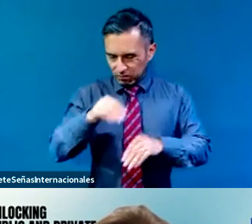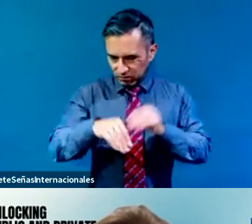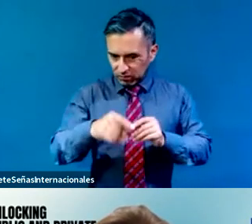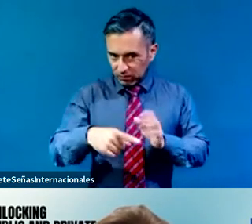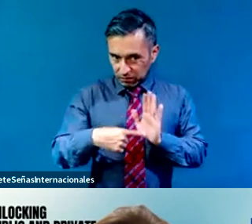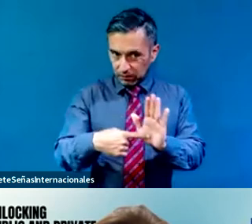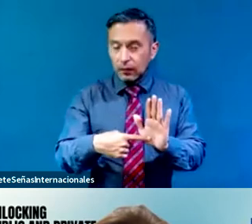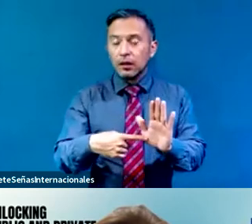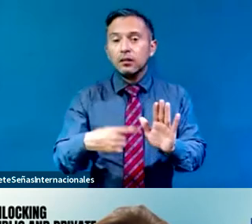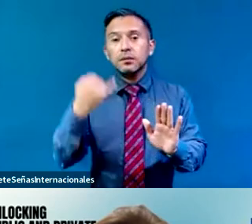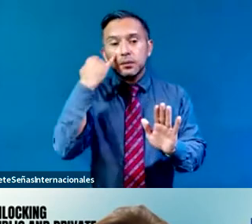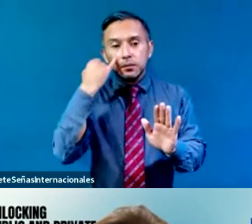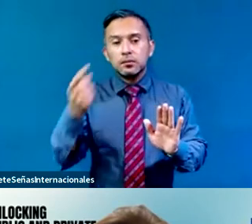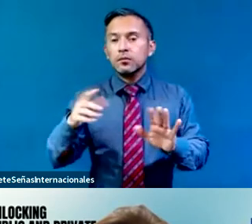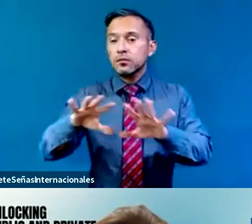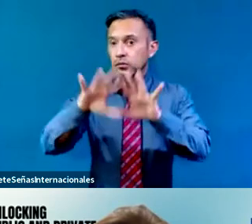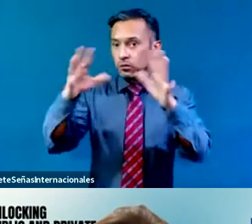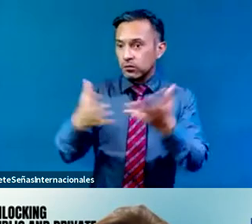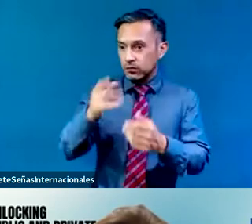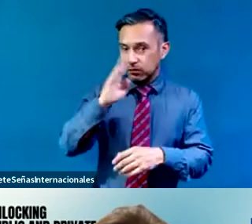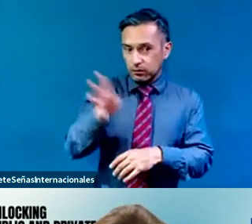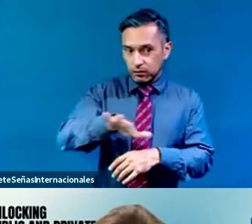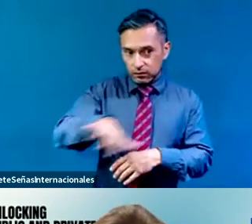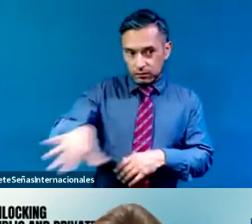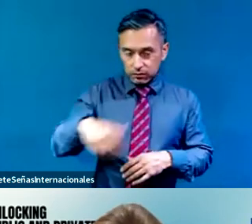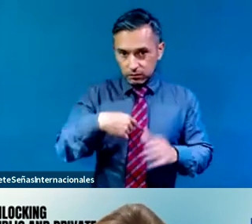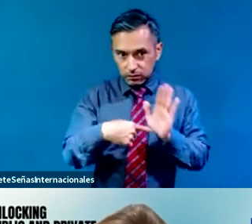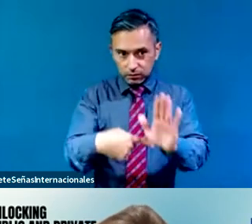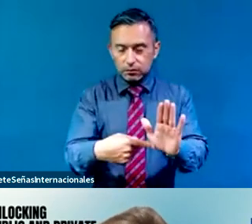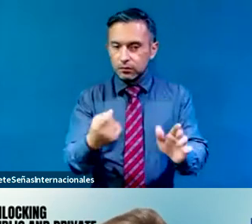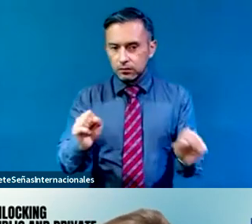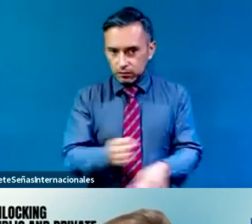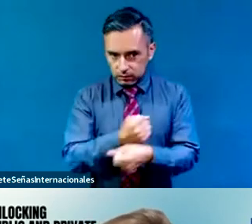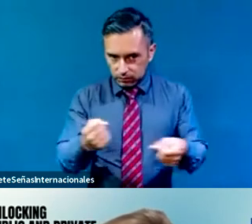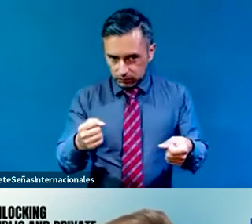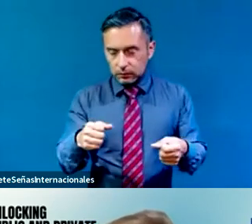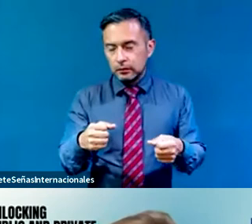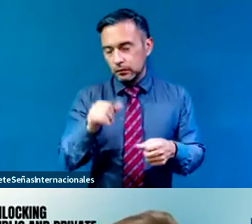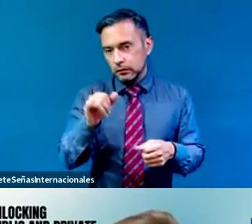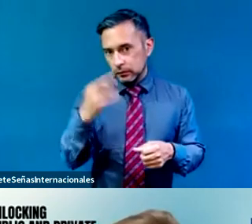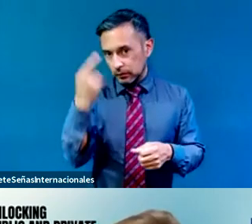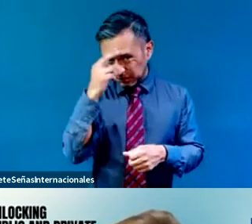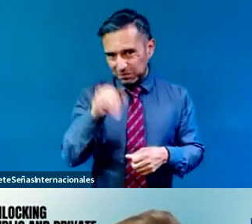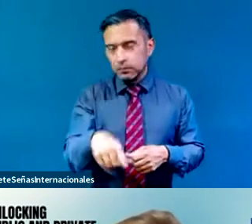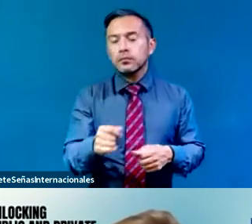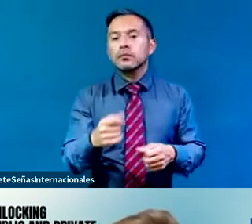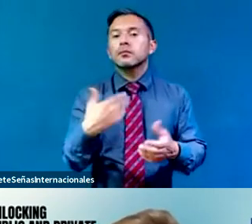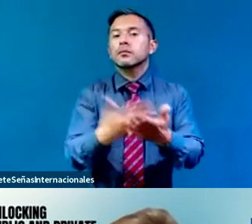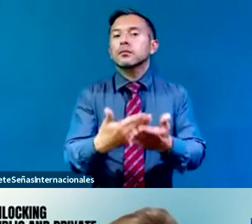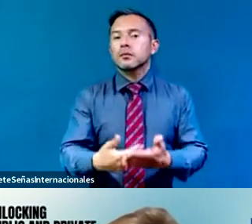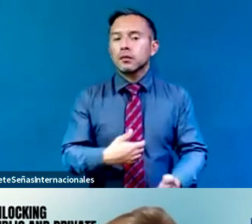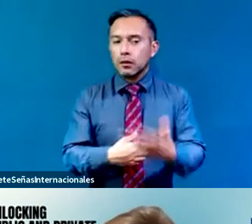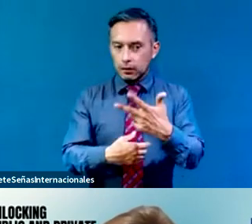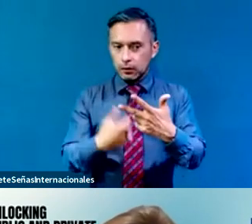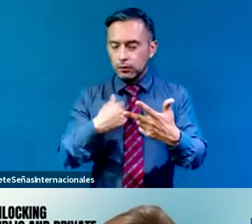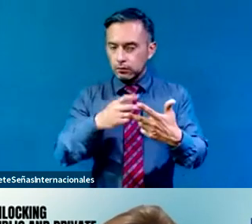también la dimensión global. Y por eso tenemos tres bloques de propuestas. No las voy a leer, ustedes las van a tener, pero sí querría